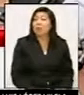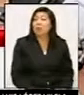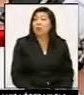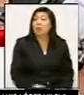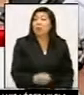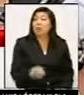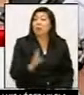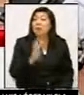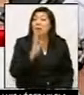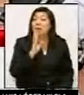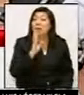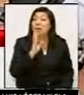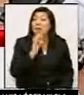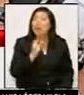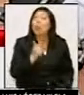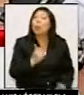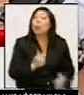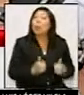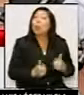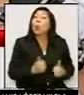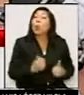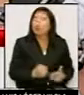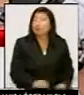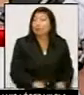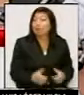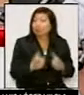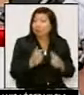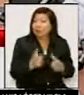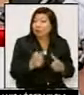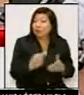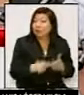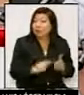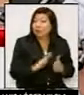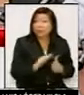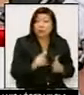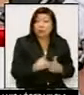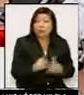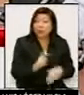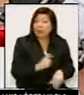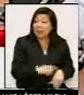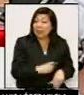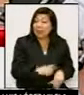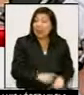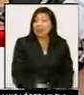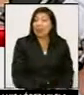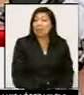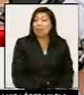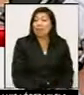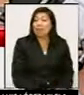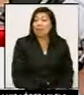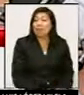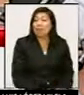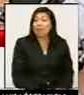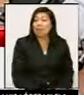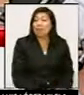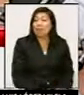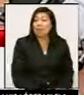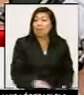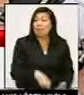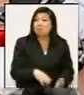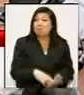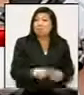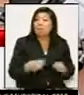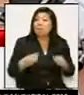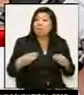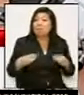me indiquen cuál es esa supervisión que han hecho durante todo este tiempo que los pobladores de